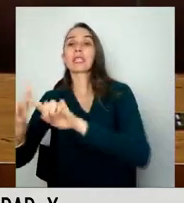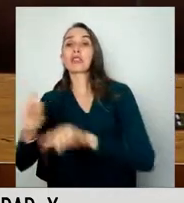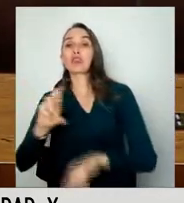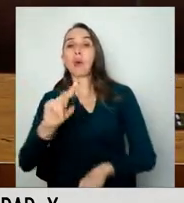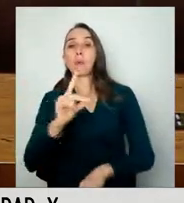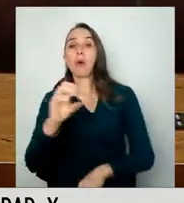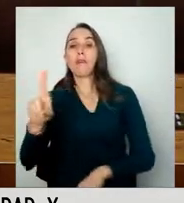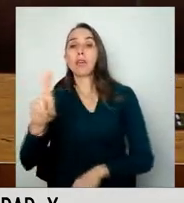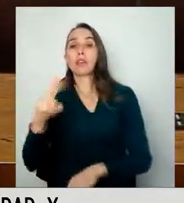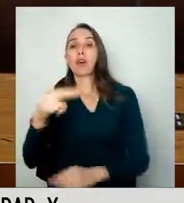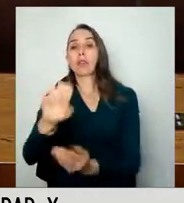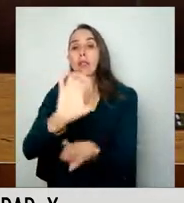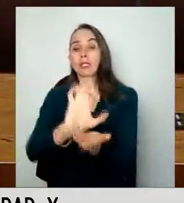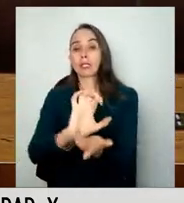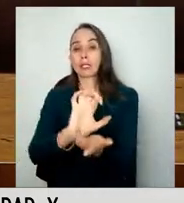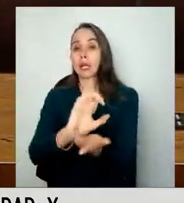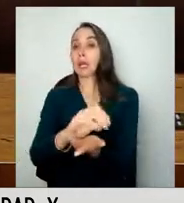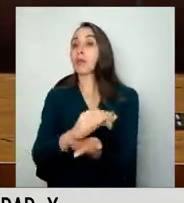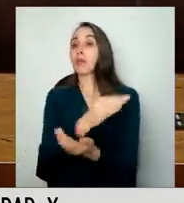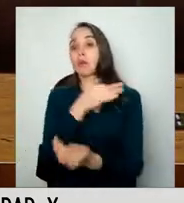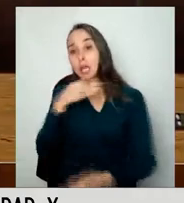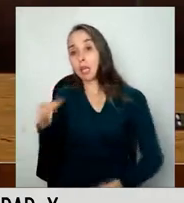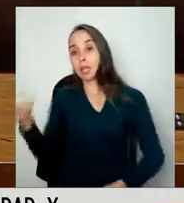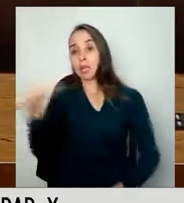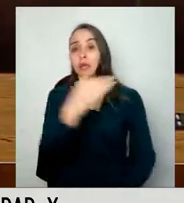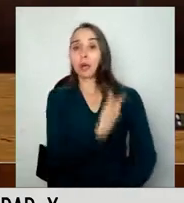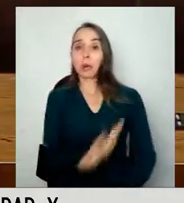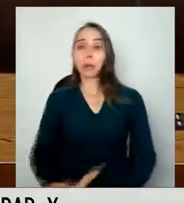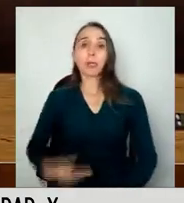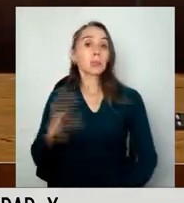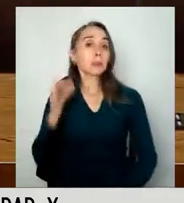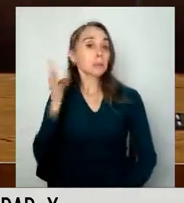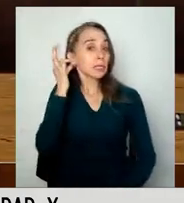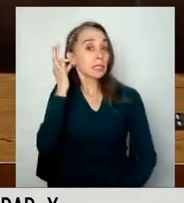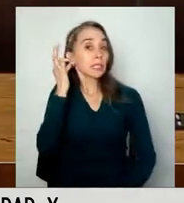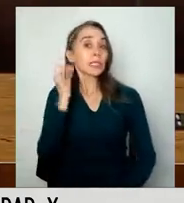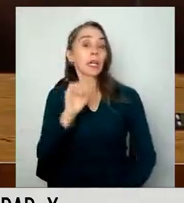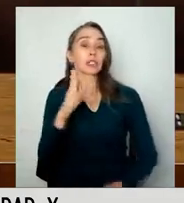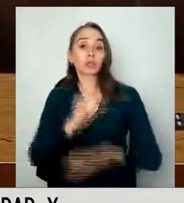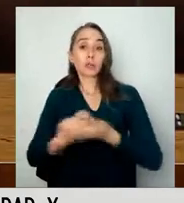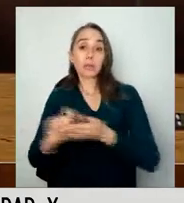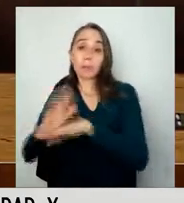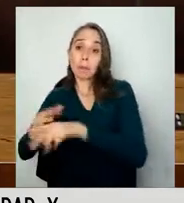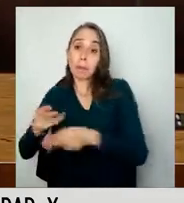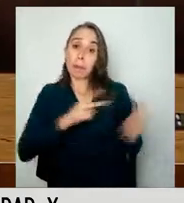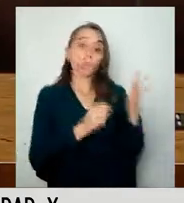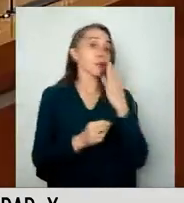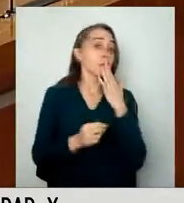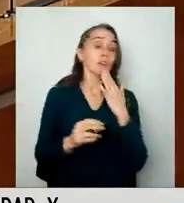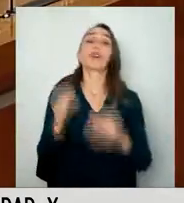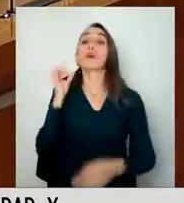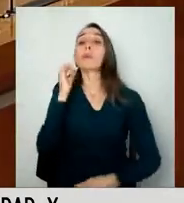así que por su intermedio presidenta si puede intervenir la subsecretaria para hacer referencia